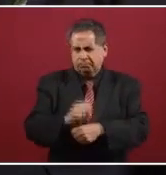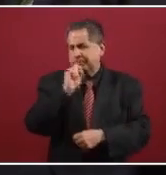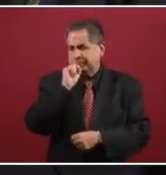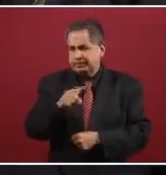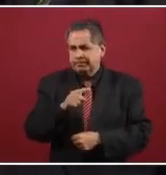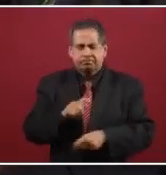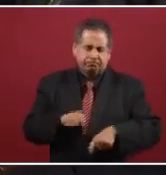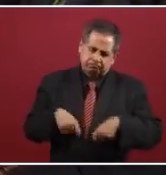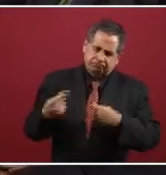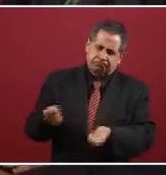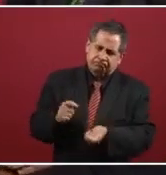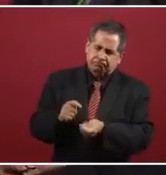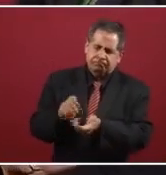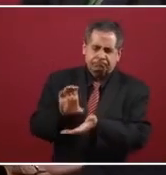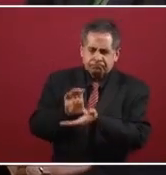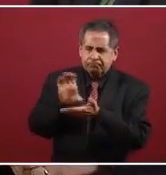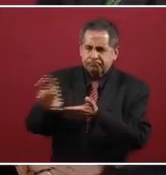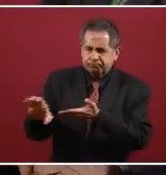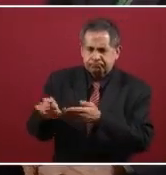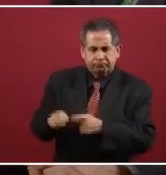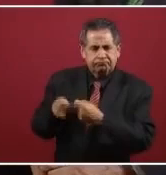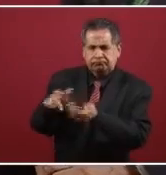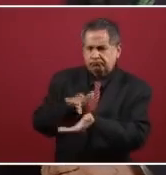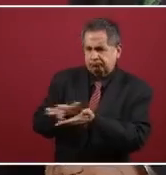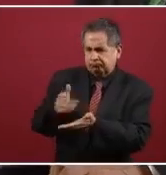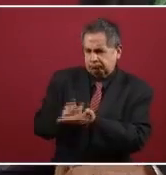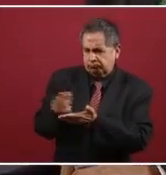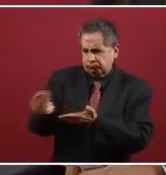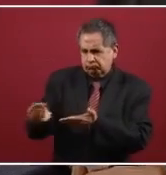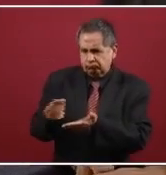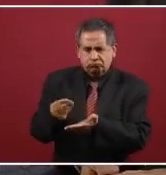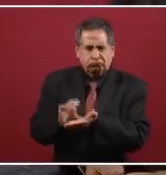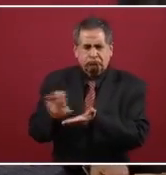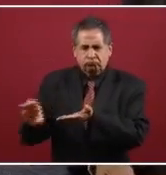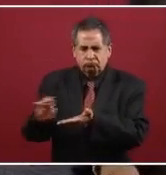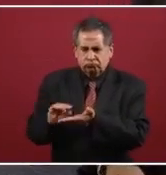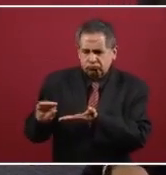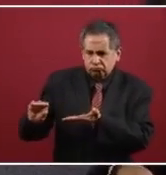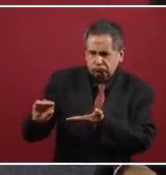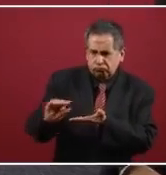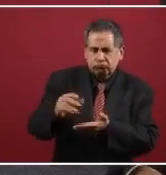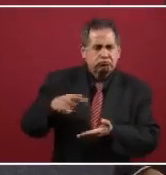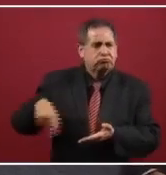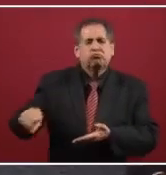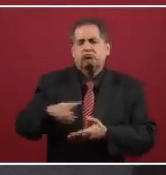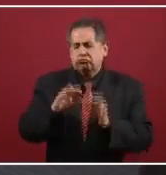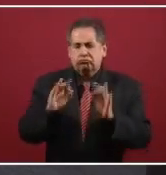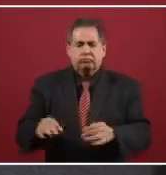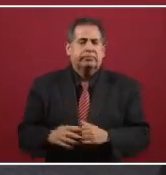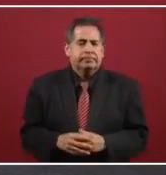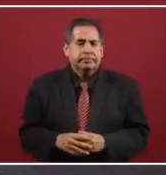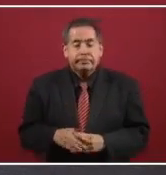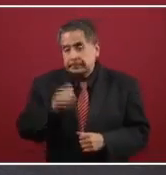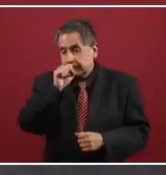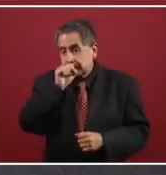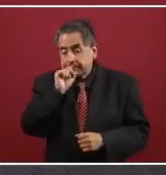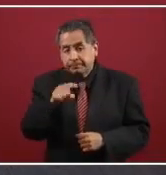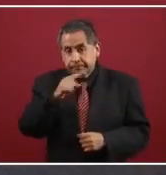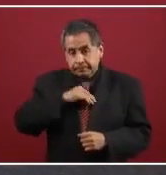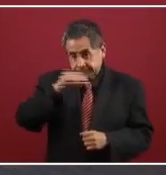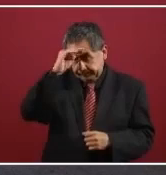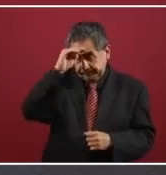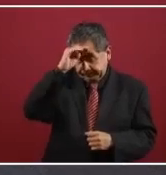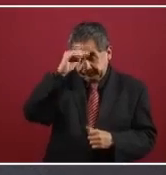les entreguen sus apoyos. Estamos también contemplando, pero